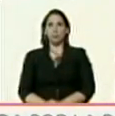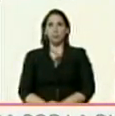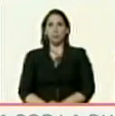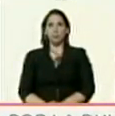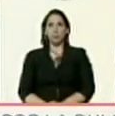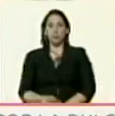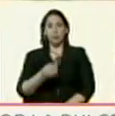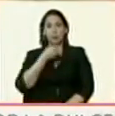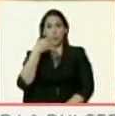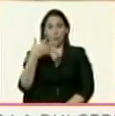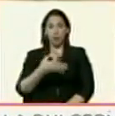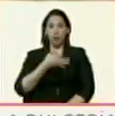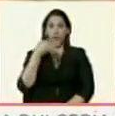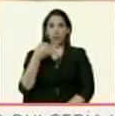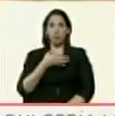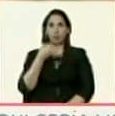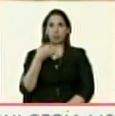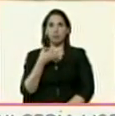Buenas tardes